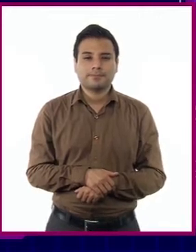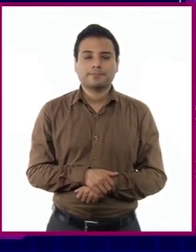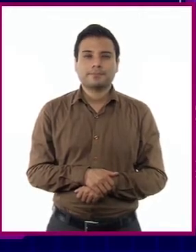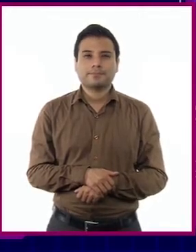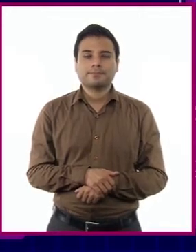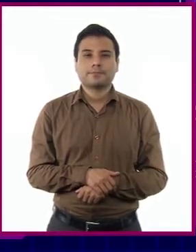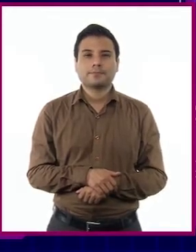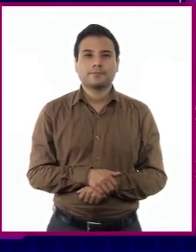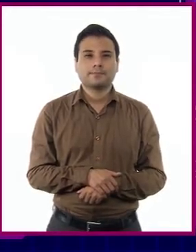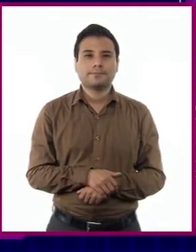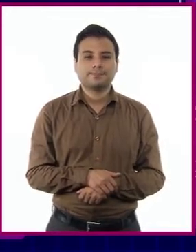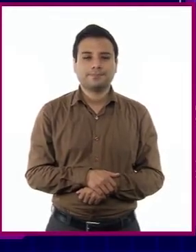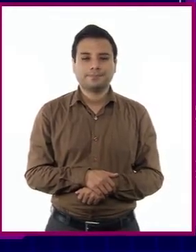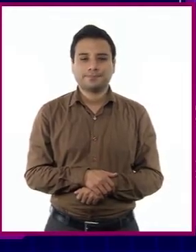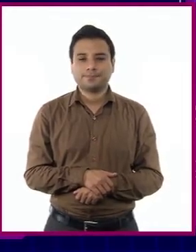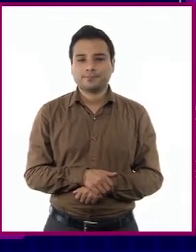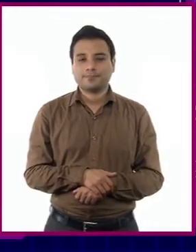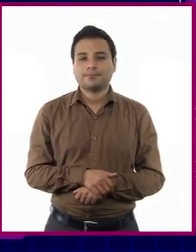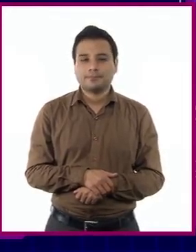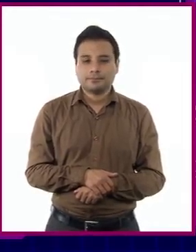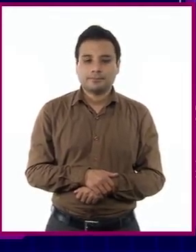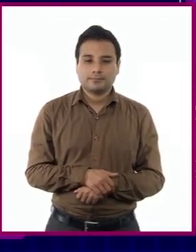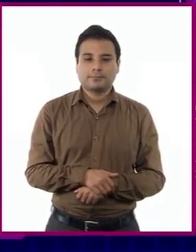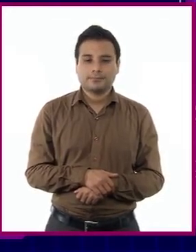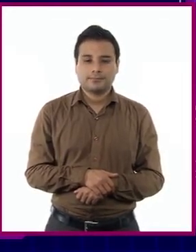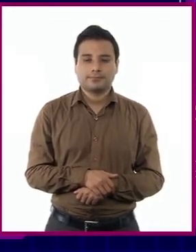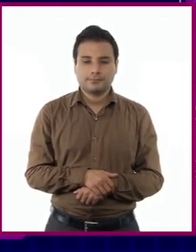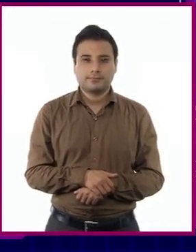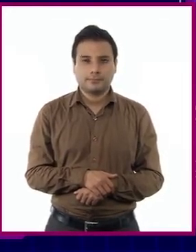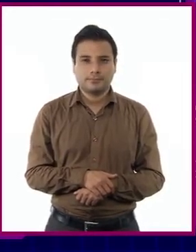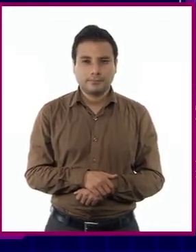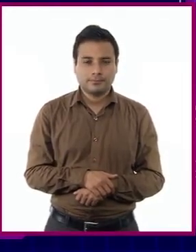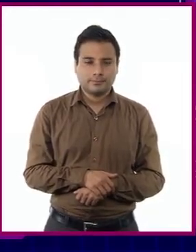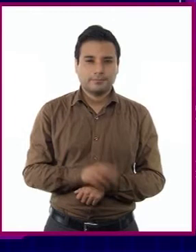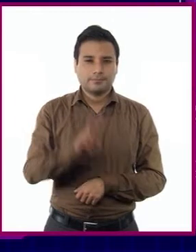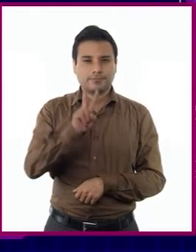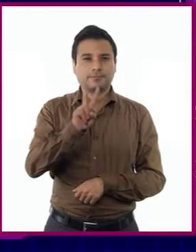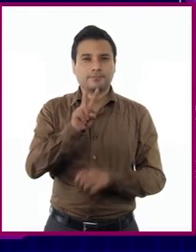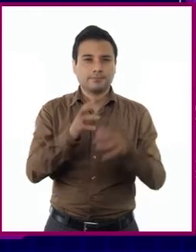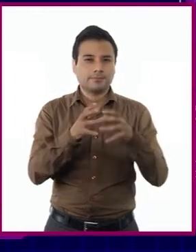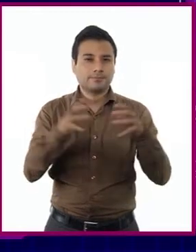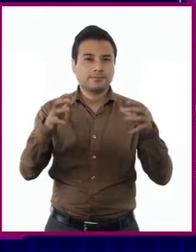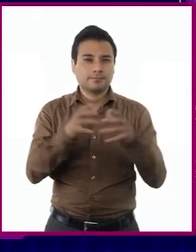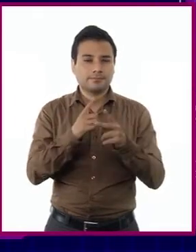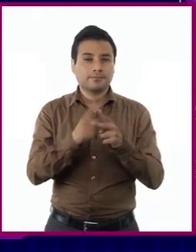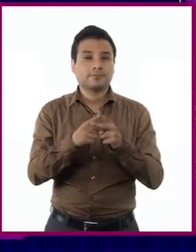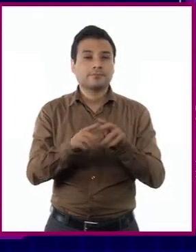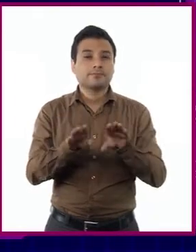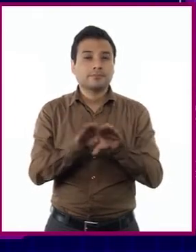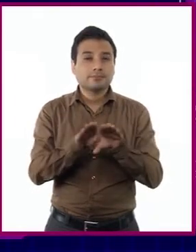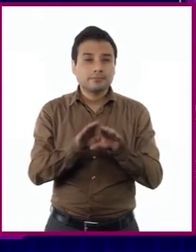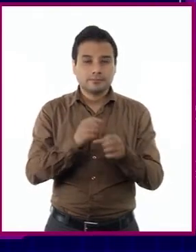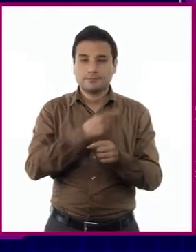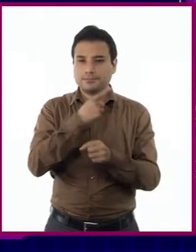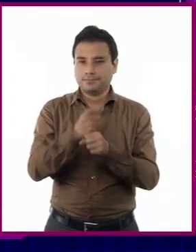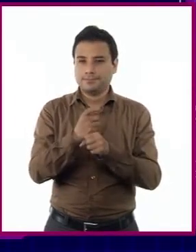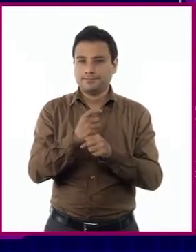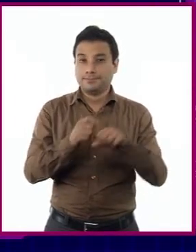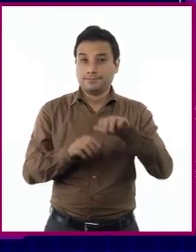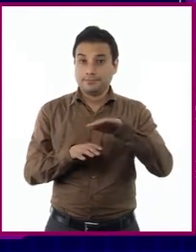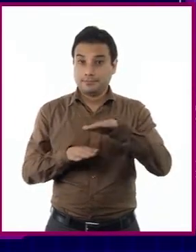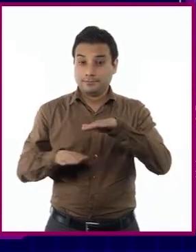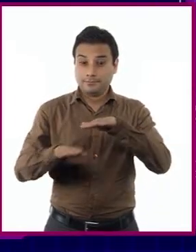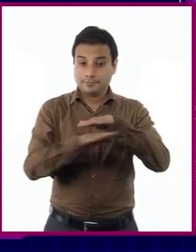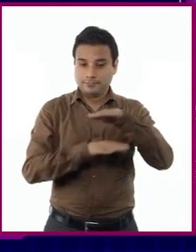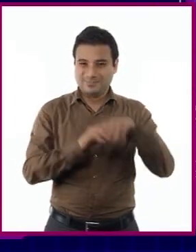obtenida para calcular el volumen del prisma hexagonal primero se multiplica el área de cada base